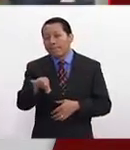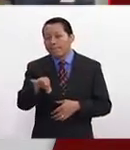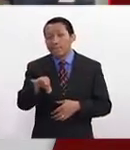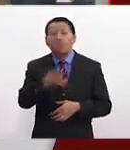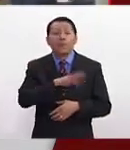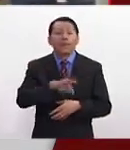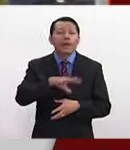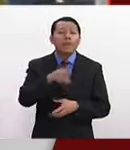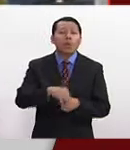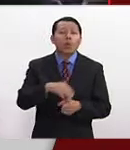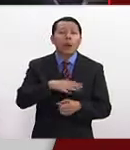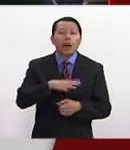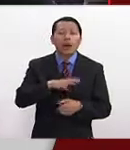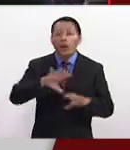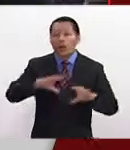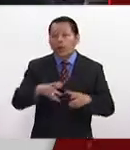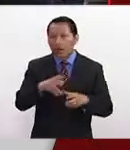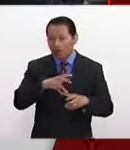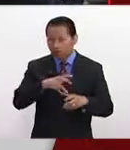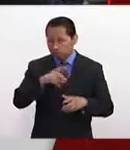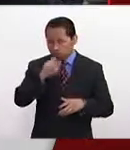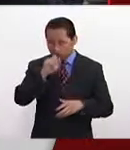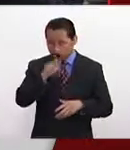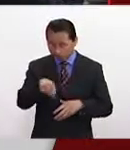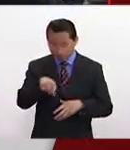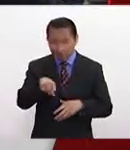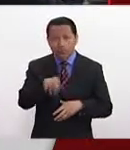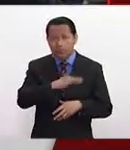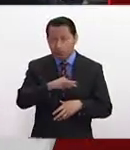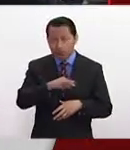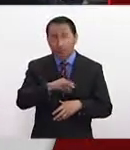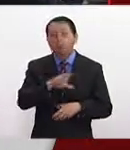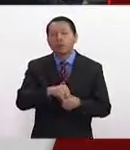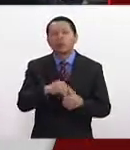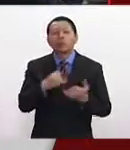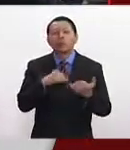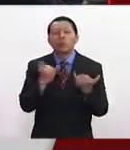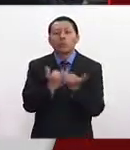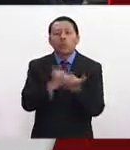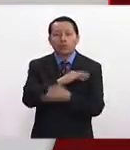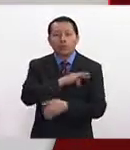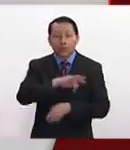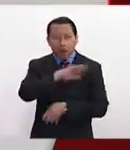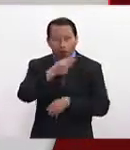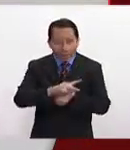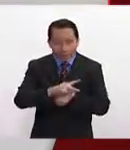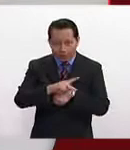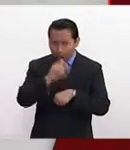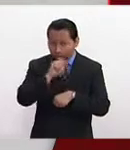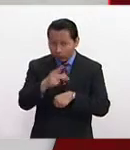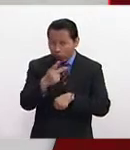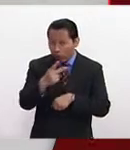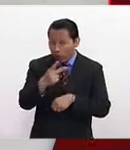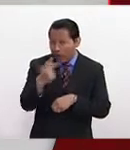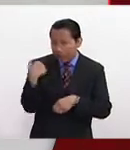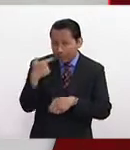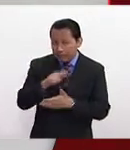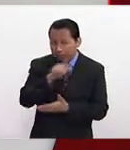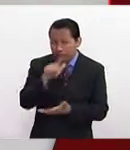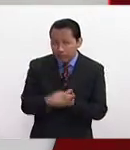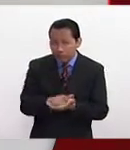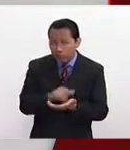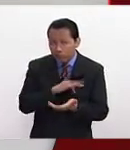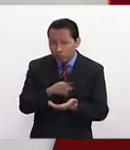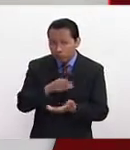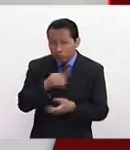ser una comunidad autónoma a un país. Y bueno, estas dos leyes se votaron la semana pasada en el Parlamento